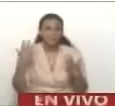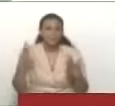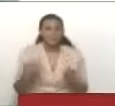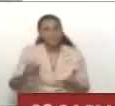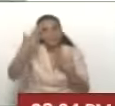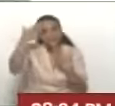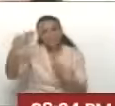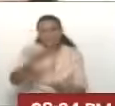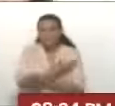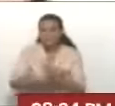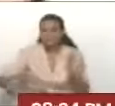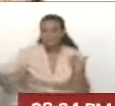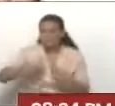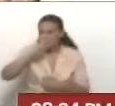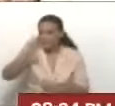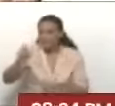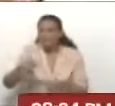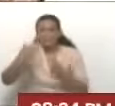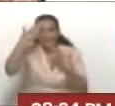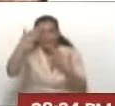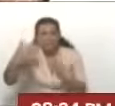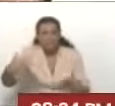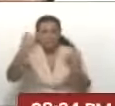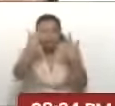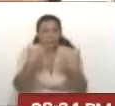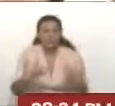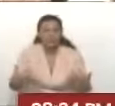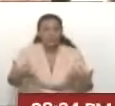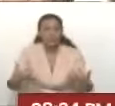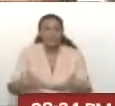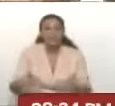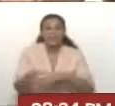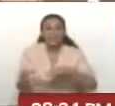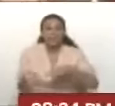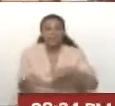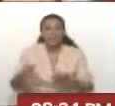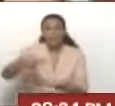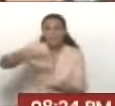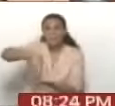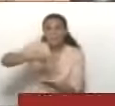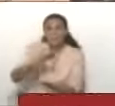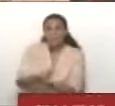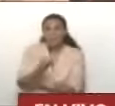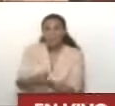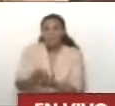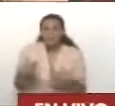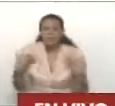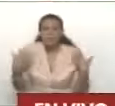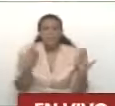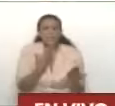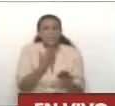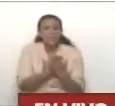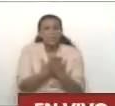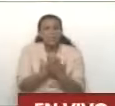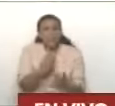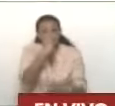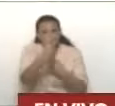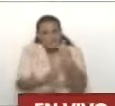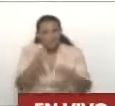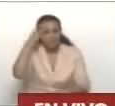Saludos, presidente, y saludos a todo nuestro pueblo del municipio de Maturín. Contentos y agradecidos de su